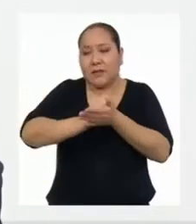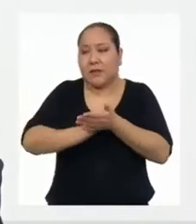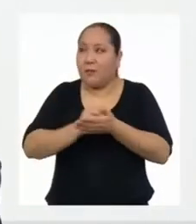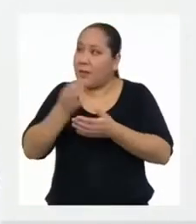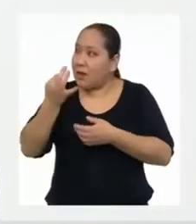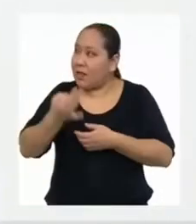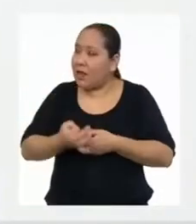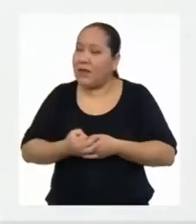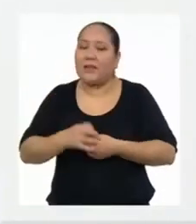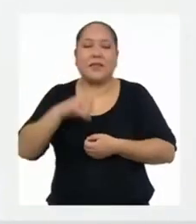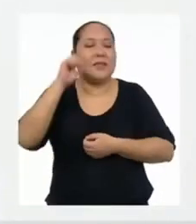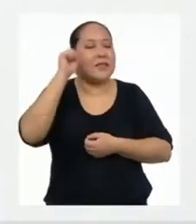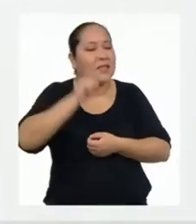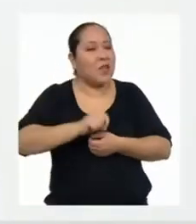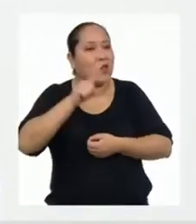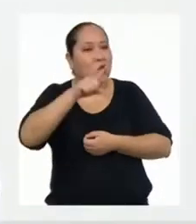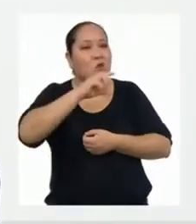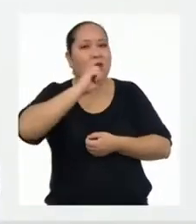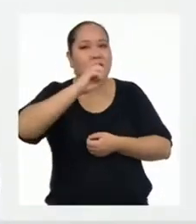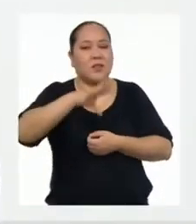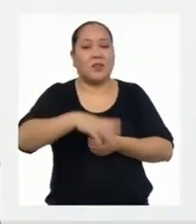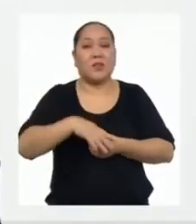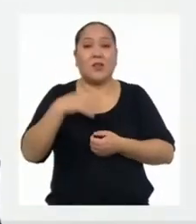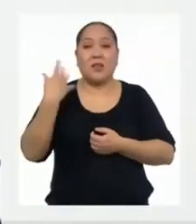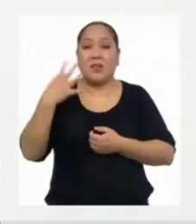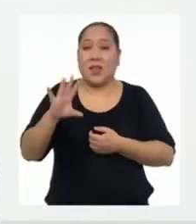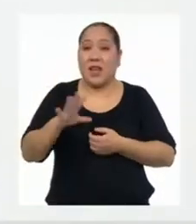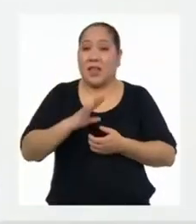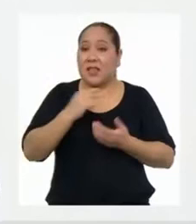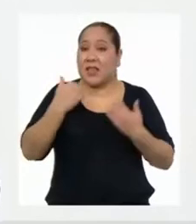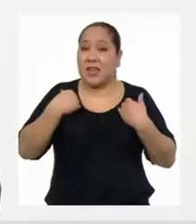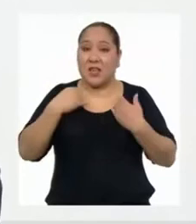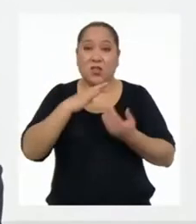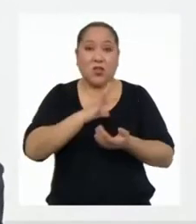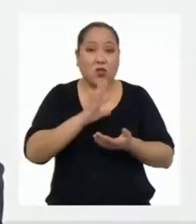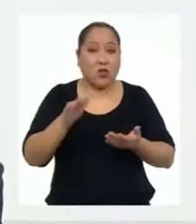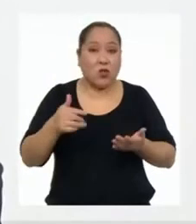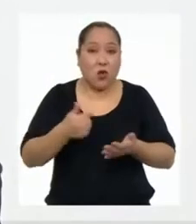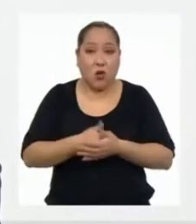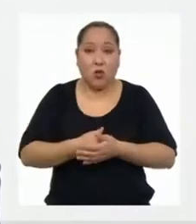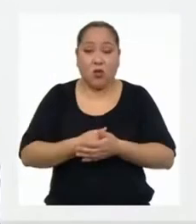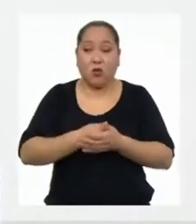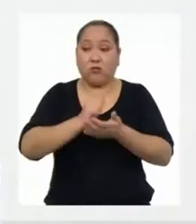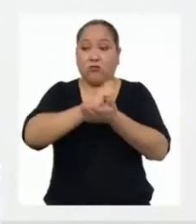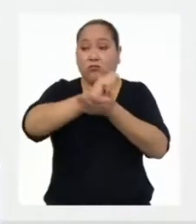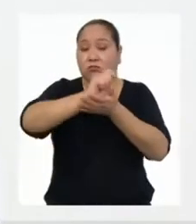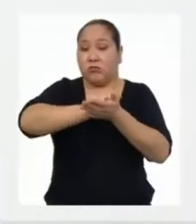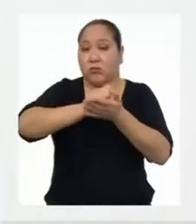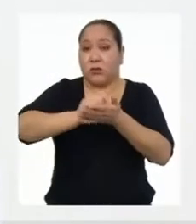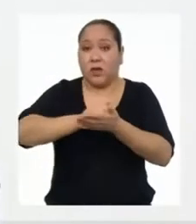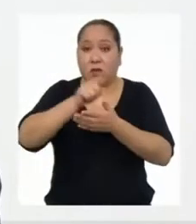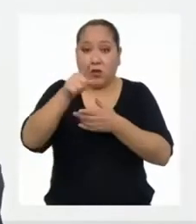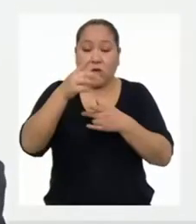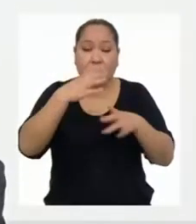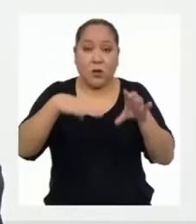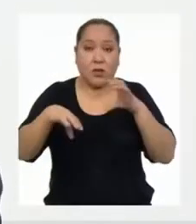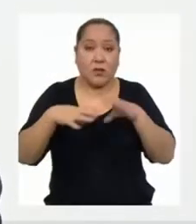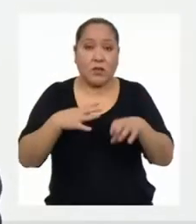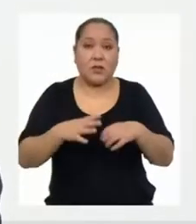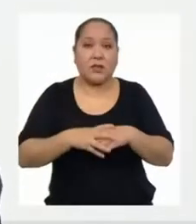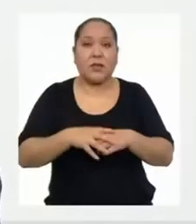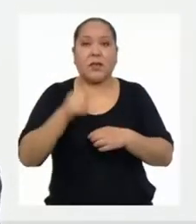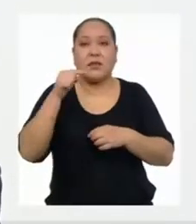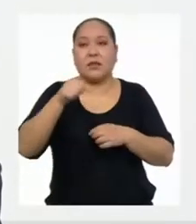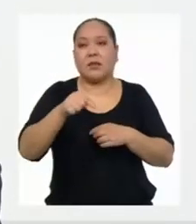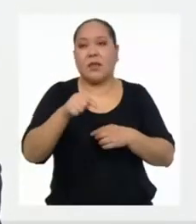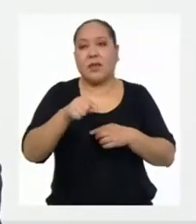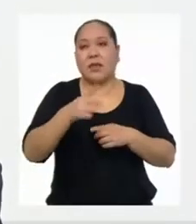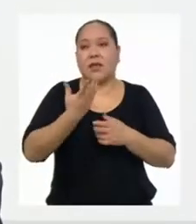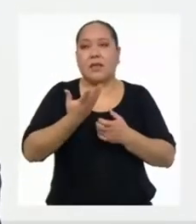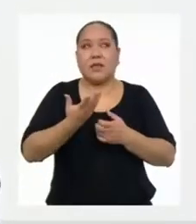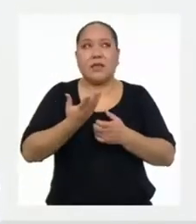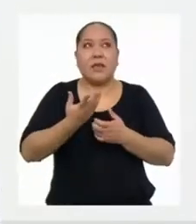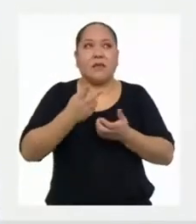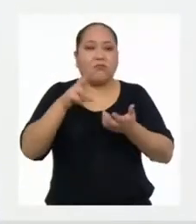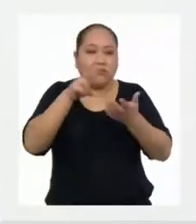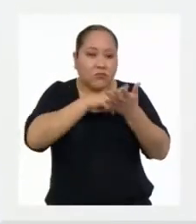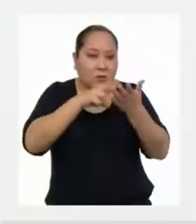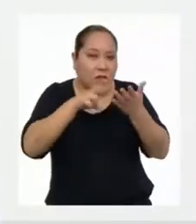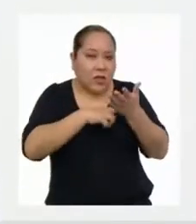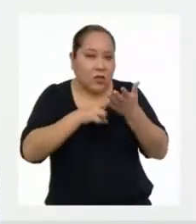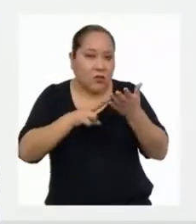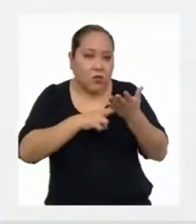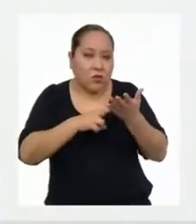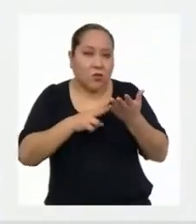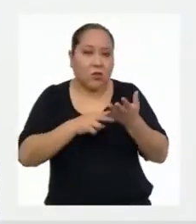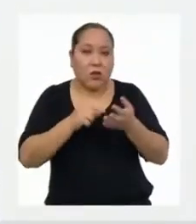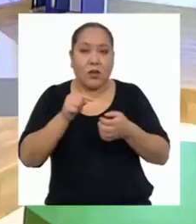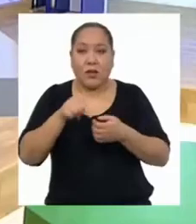dicho. Y ya tenemos lo necesario. En las anotaciones que hicimos respecto a la lectura del texto sobre